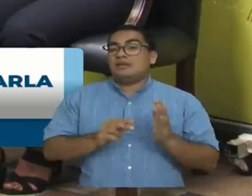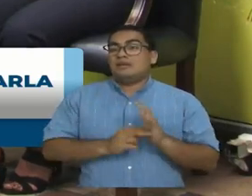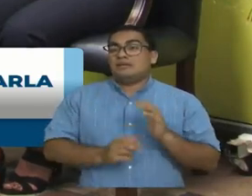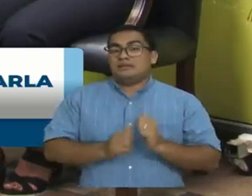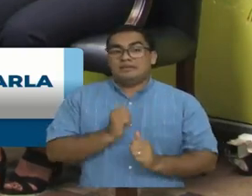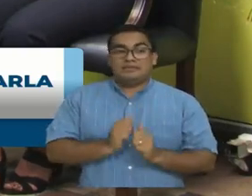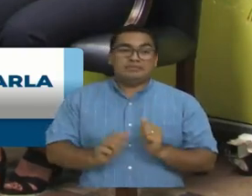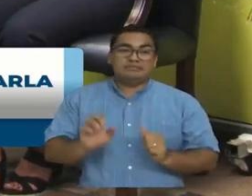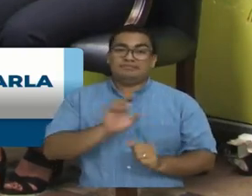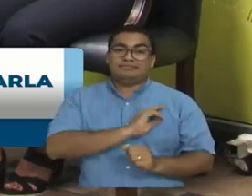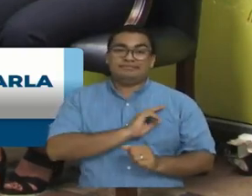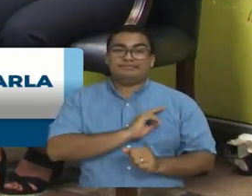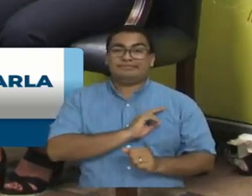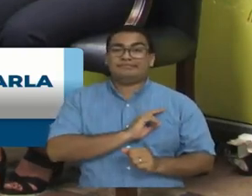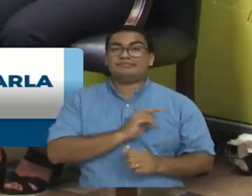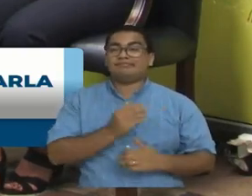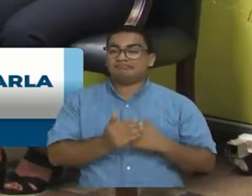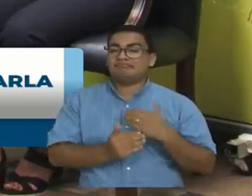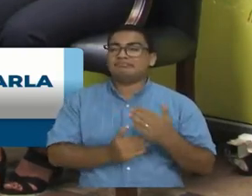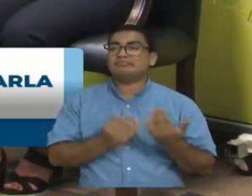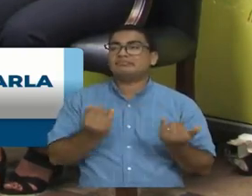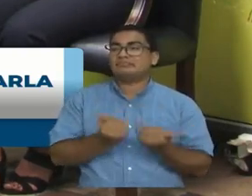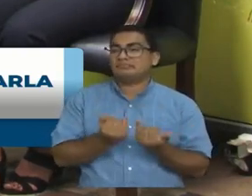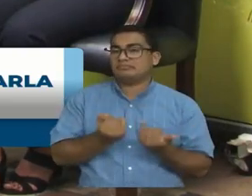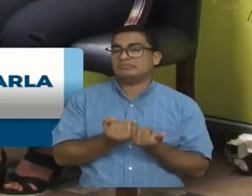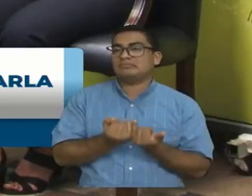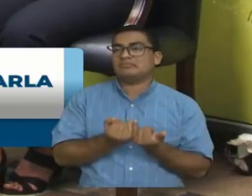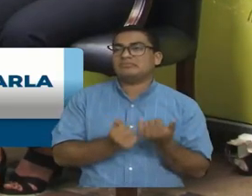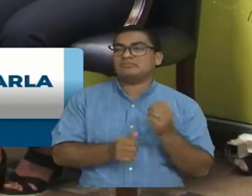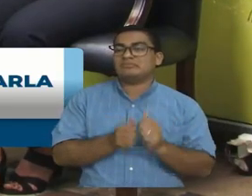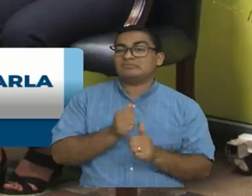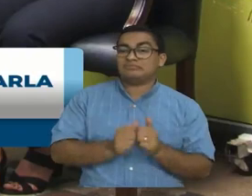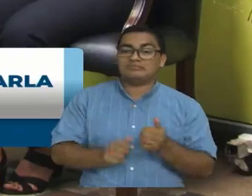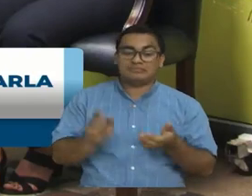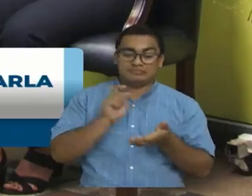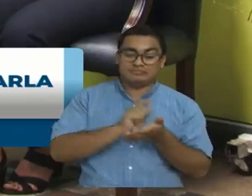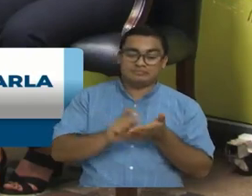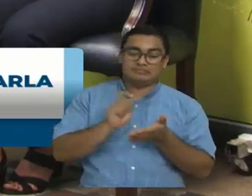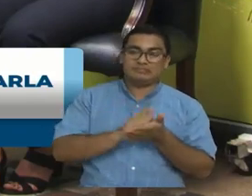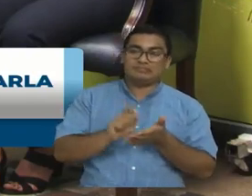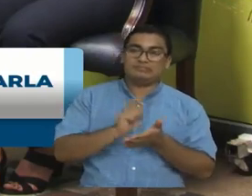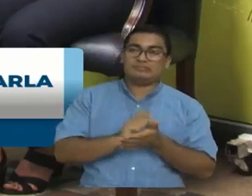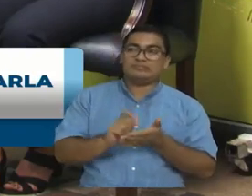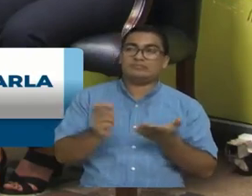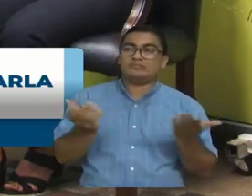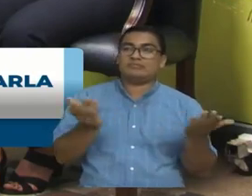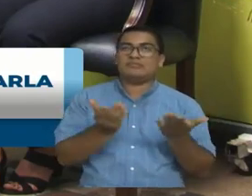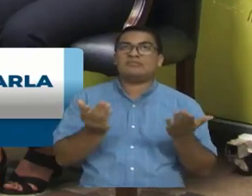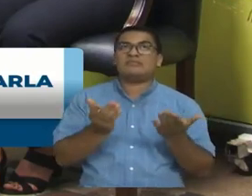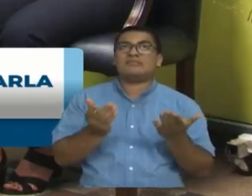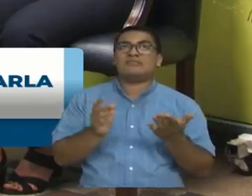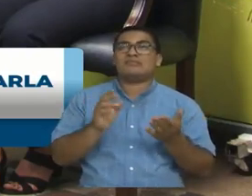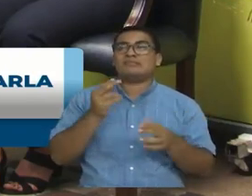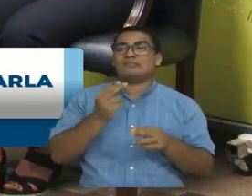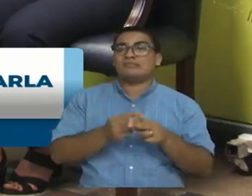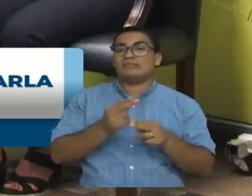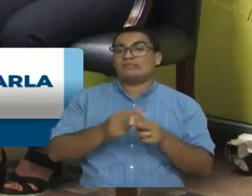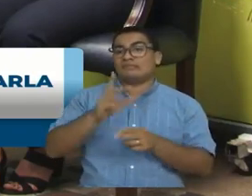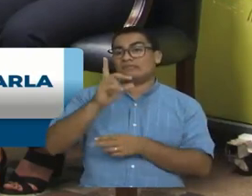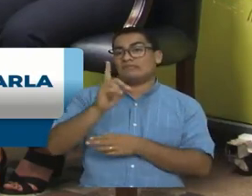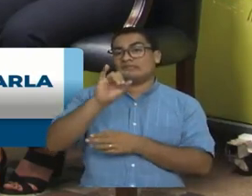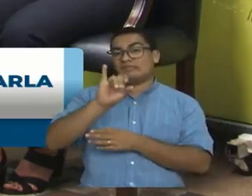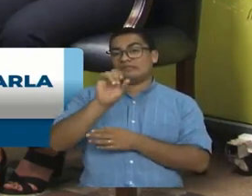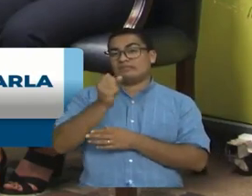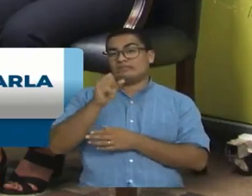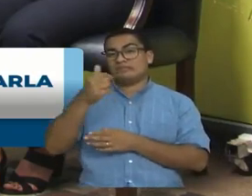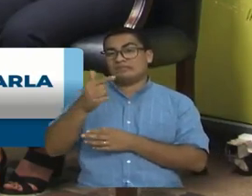se va superando. Yeah. Ahora, ese problema de escribir de la manera que explicaba se llama digrafía y